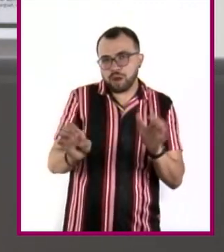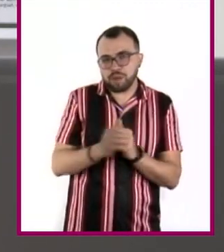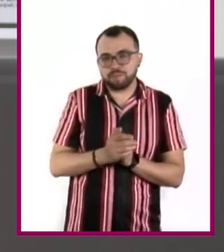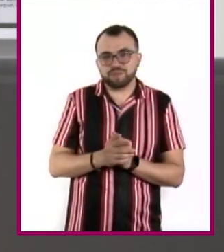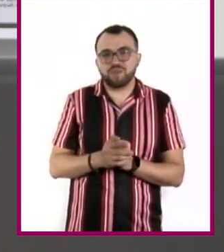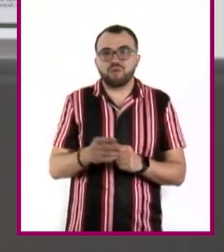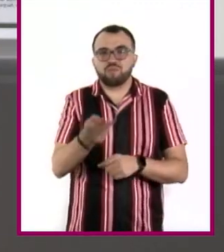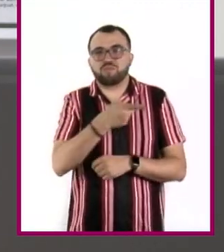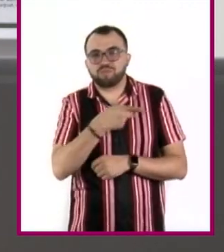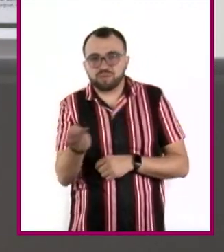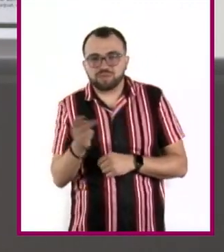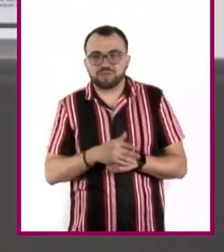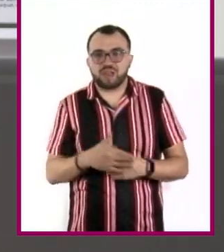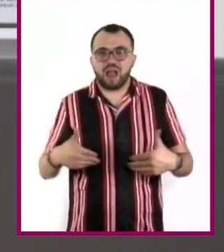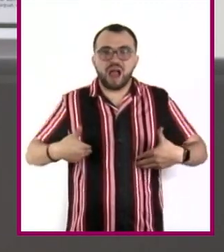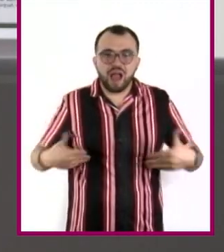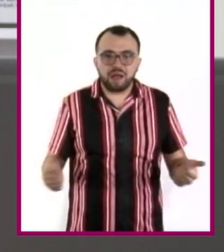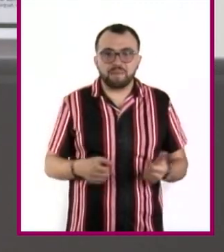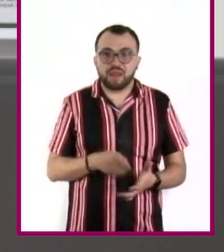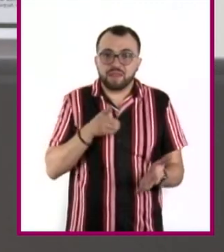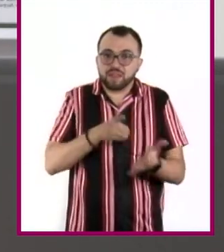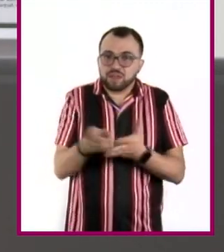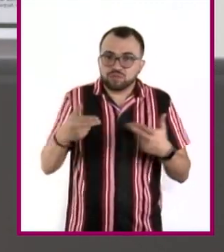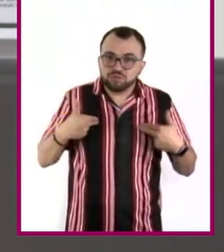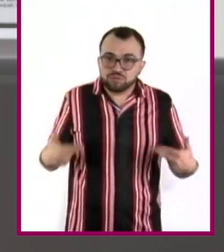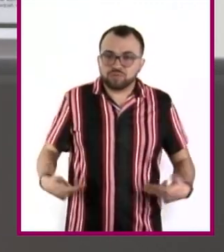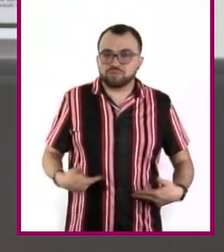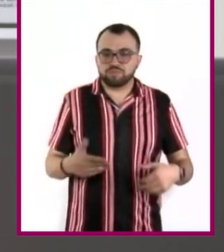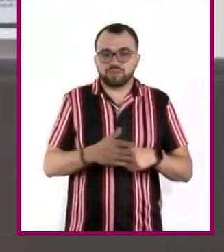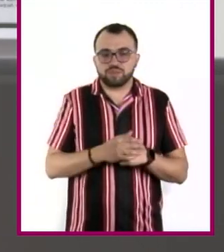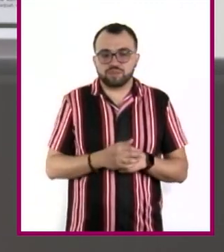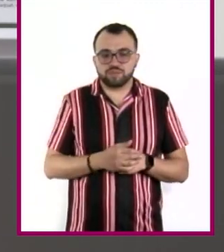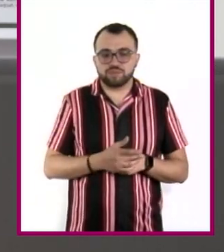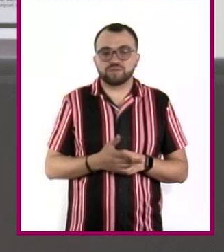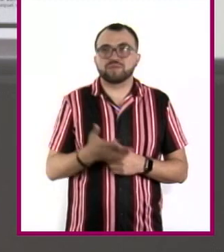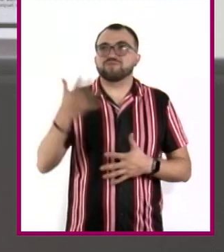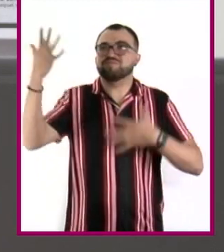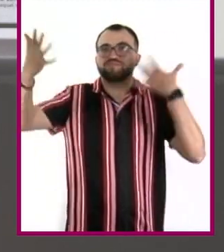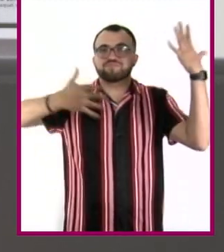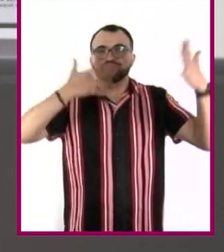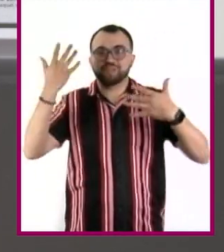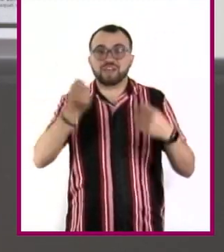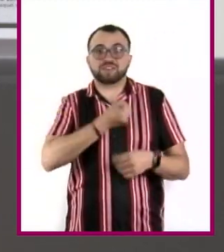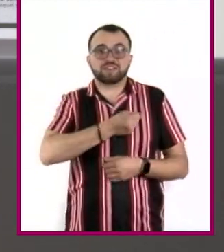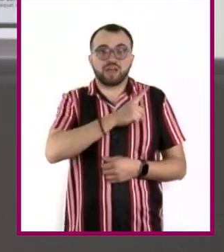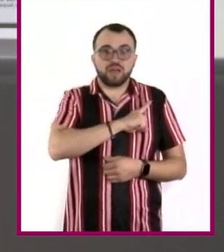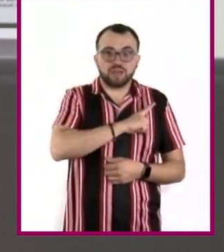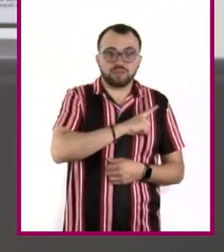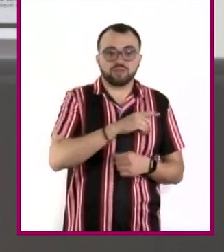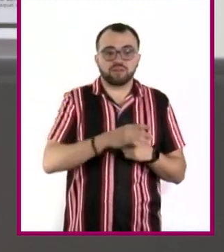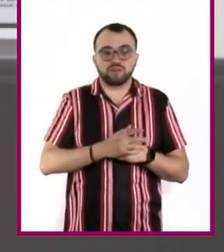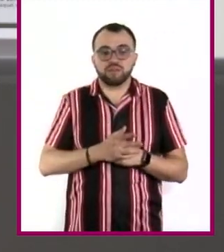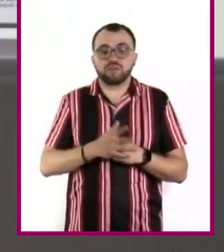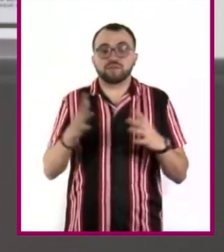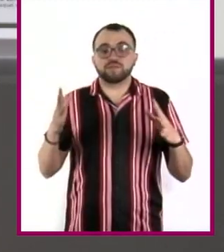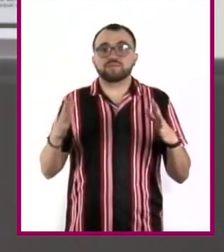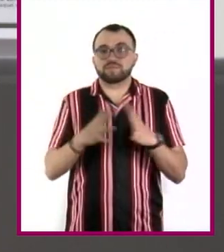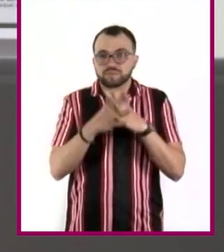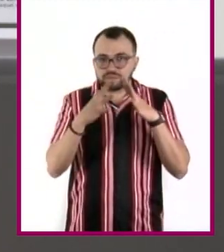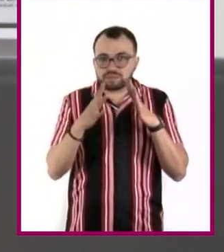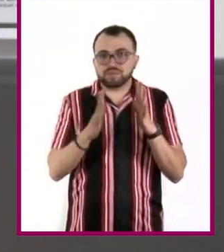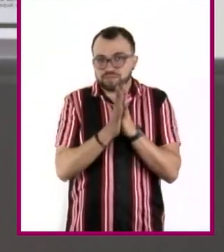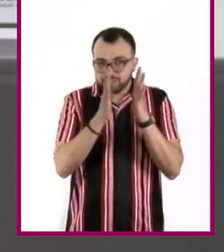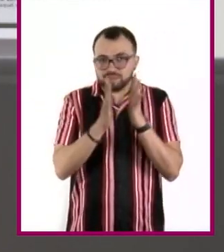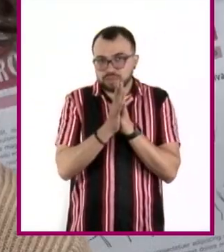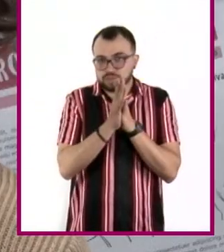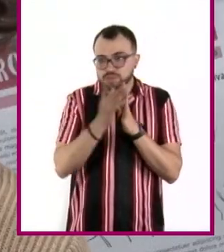los derechos humanos, la democratización de la vida pública, el medio ambiente, la salud pública, la participación ciudadana, entre